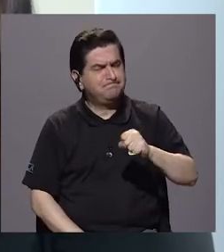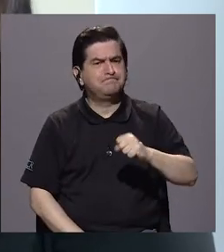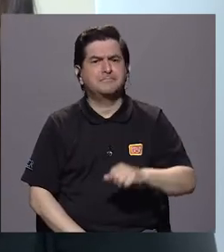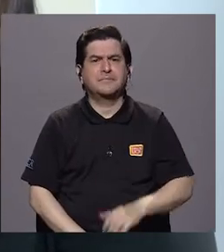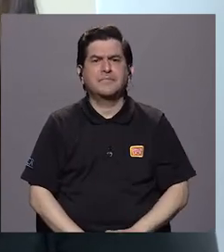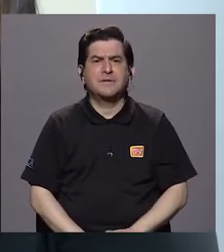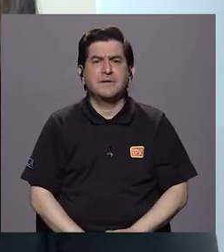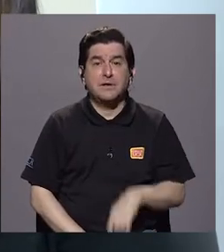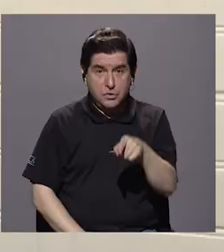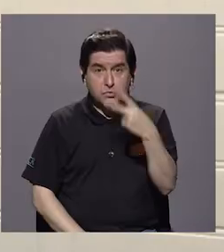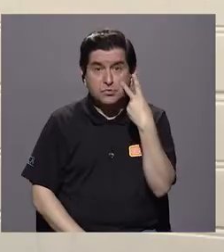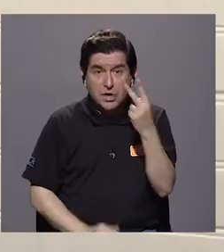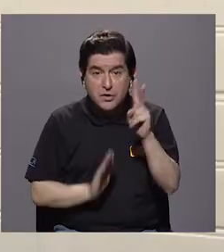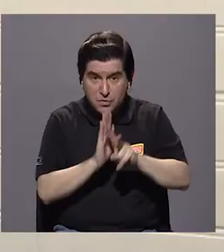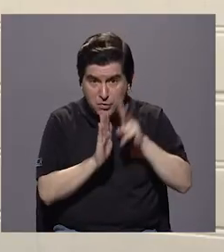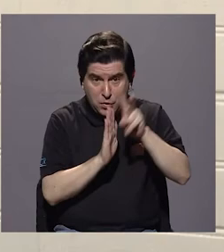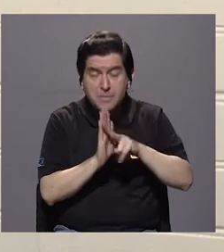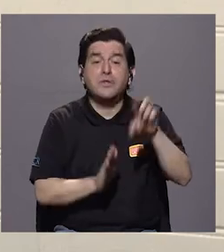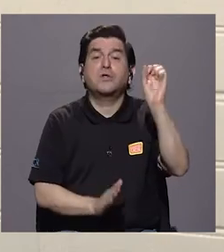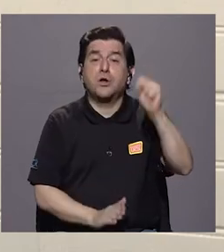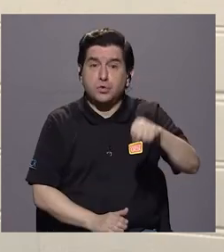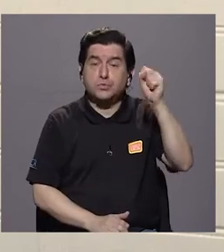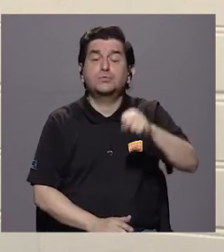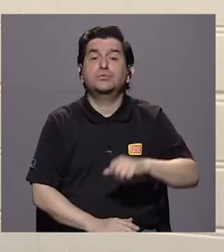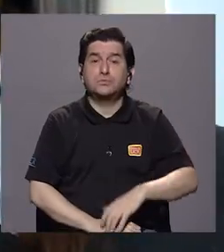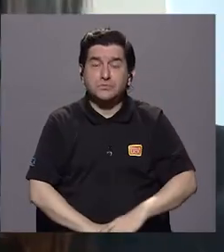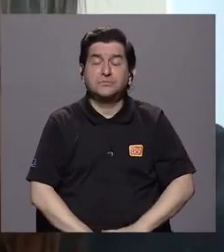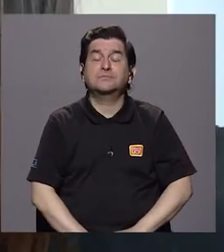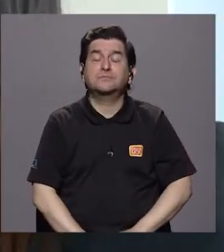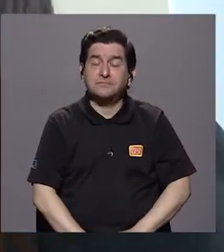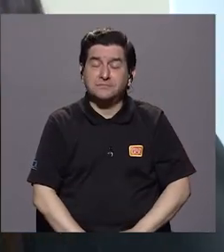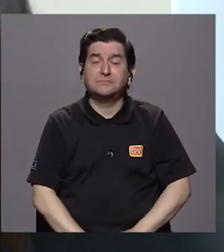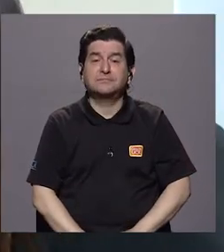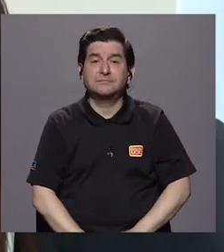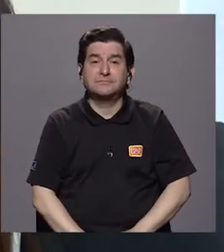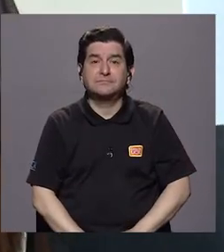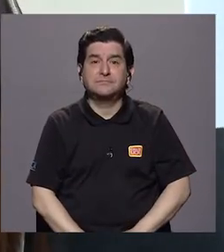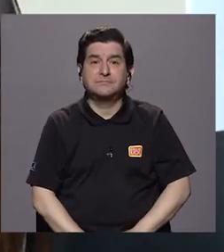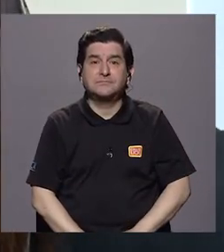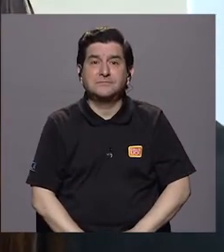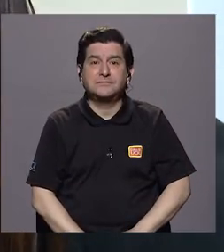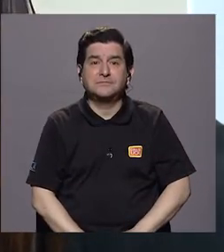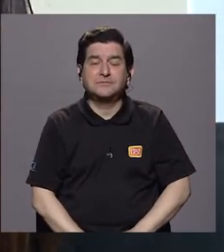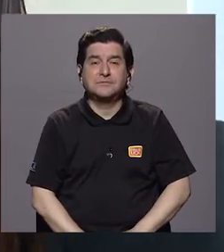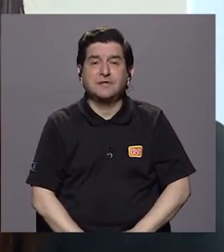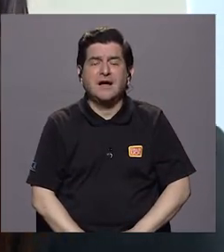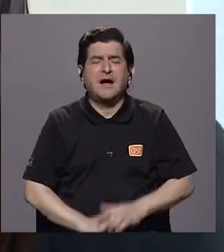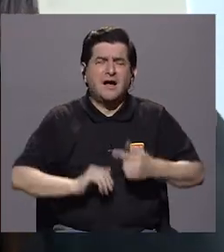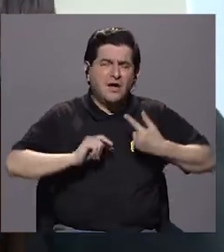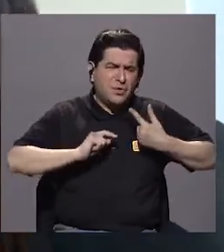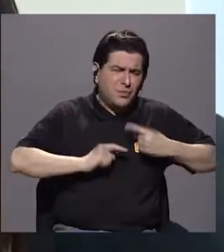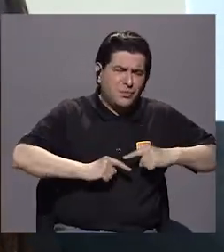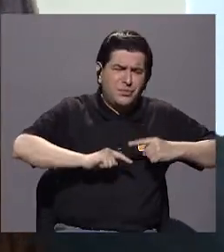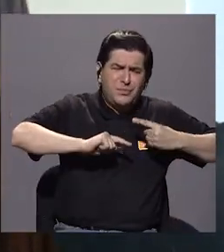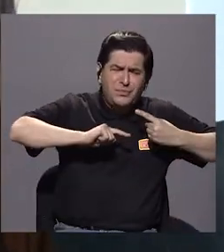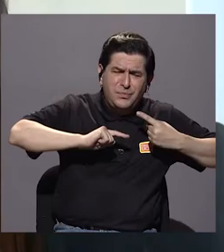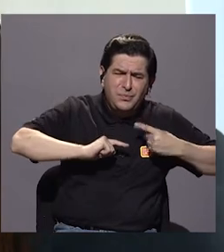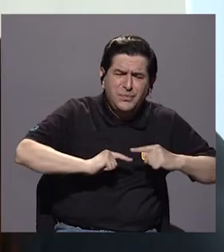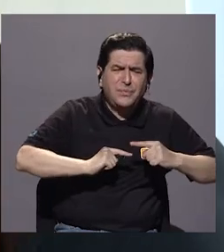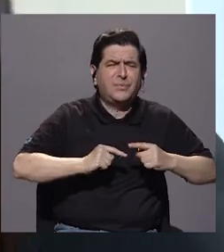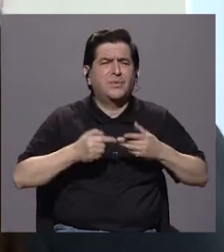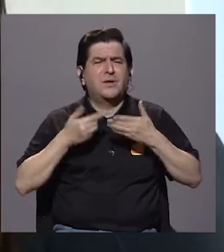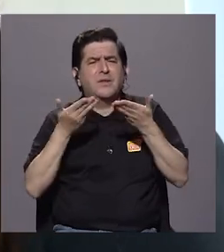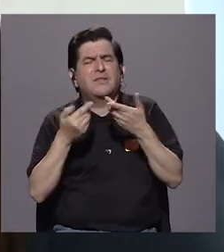viste el video? Lo vi. Ah, ok. Sí. Porque duele entregar